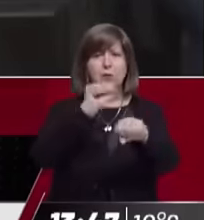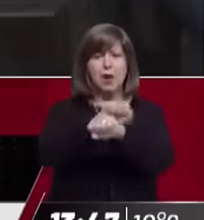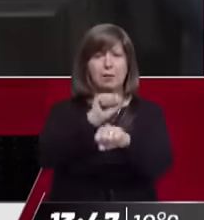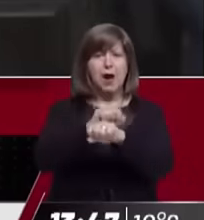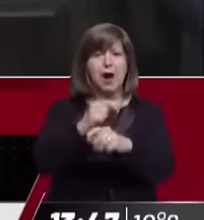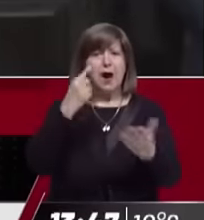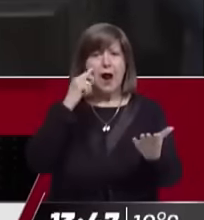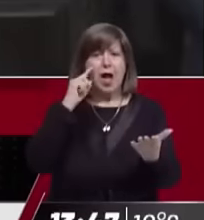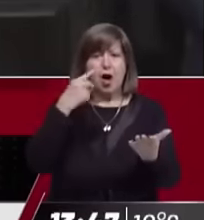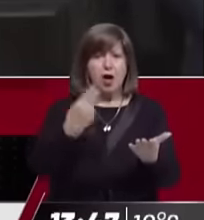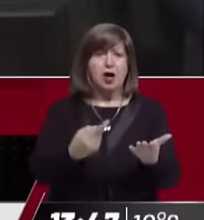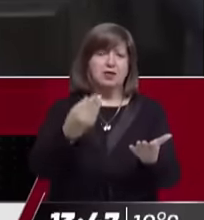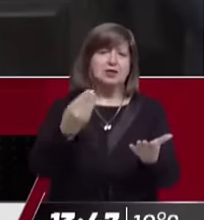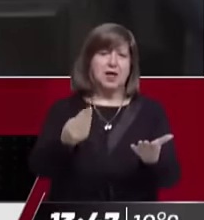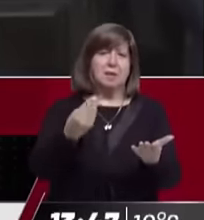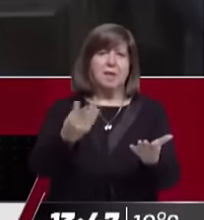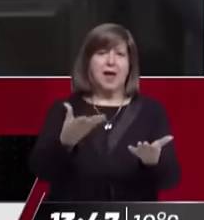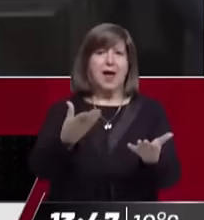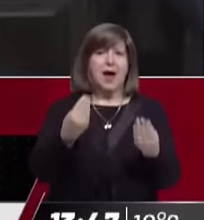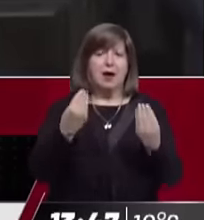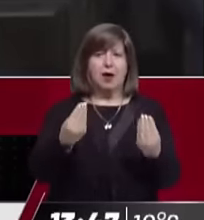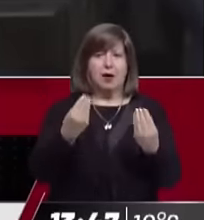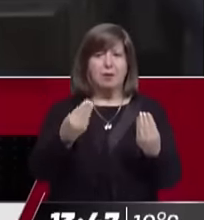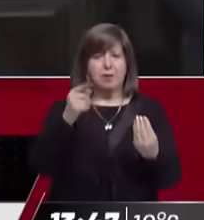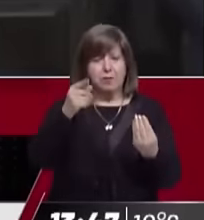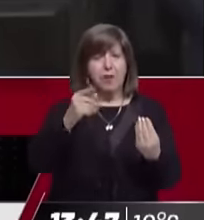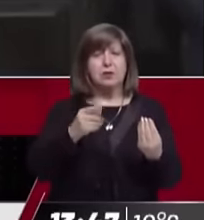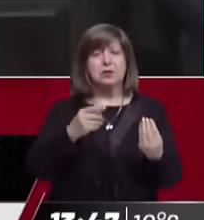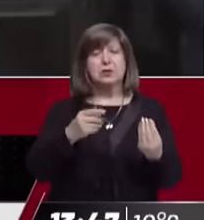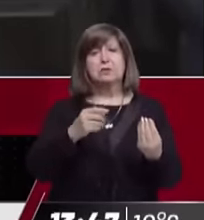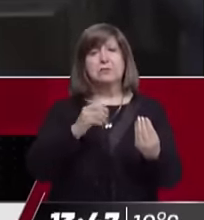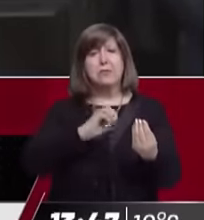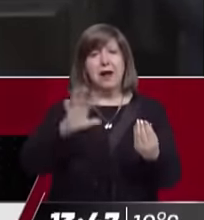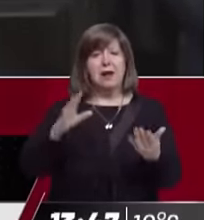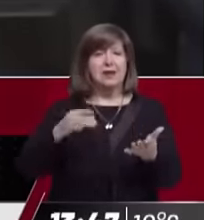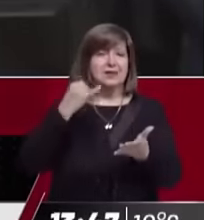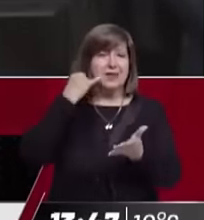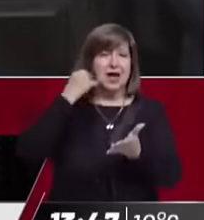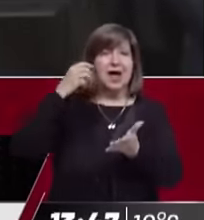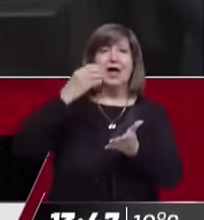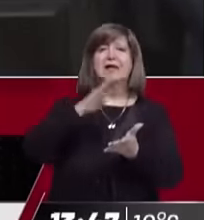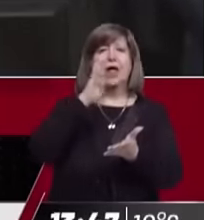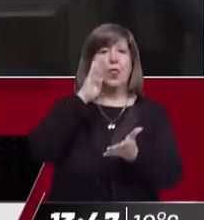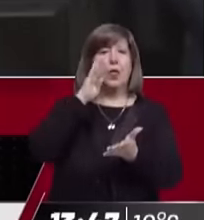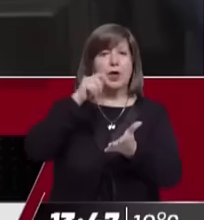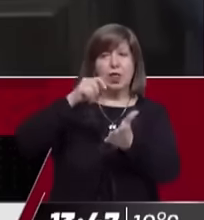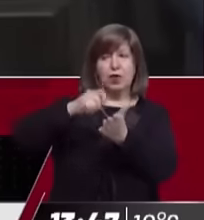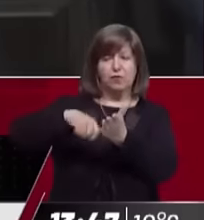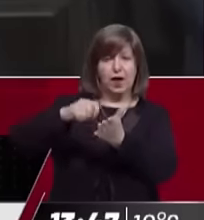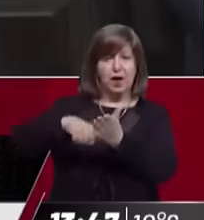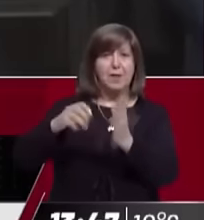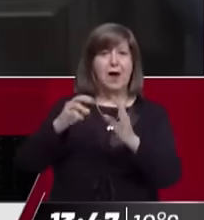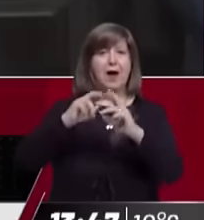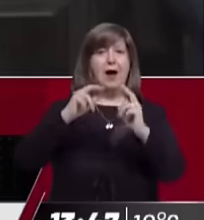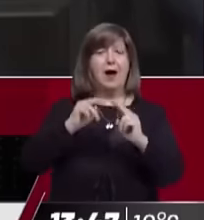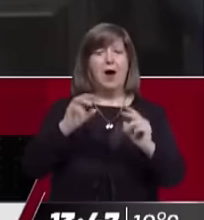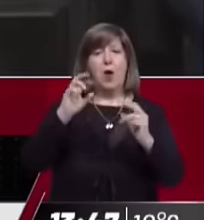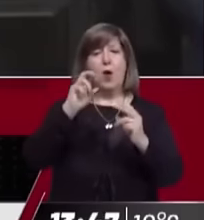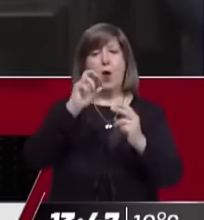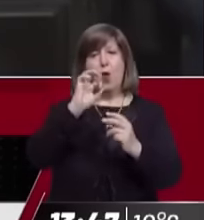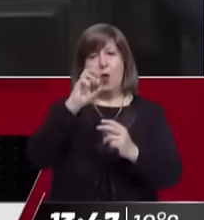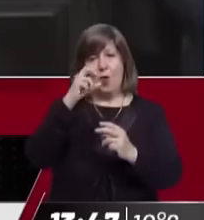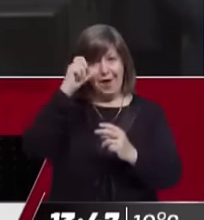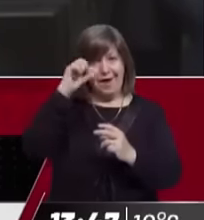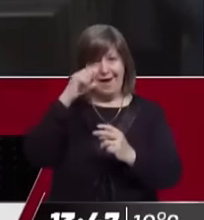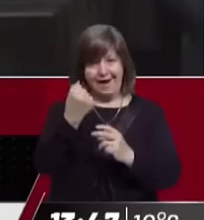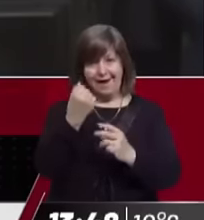reconozca la declaración conjunta a la que suscribió Estados Unidos de la Organización de Estados Americanos,